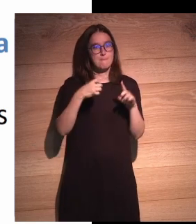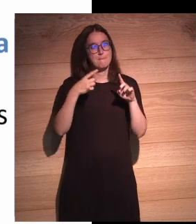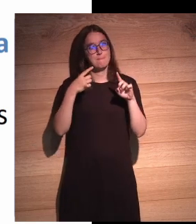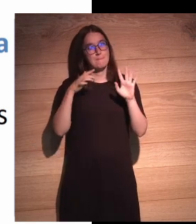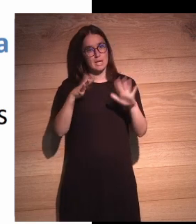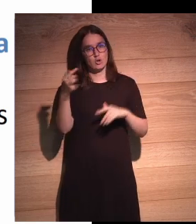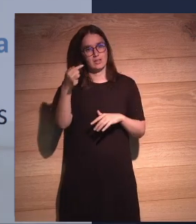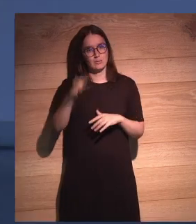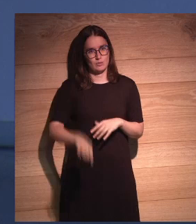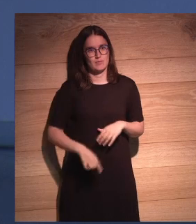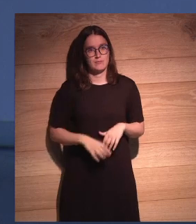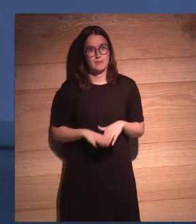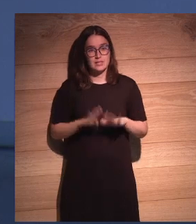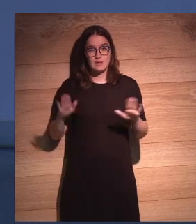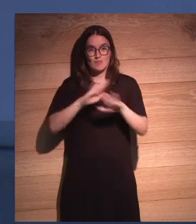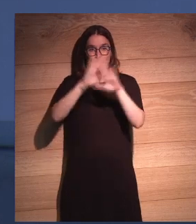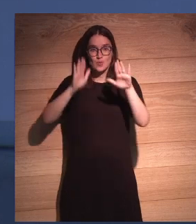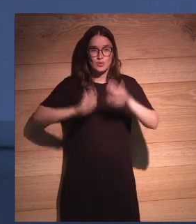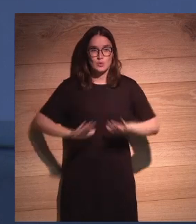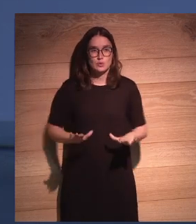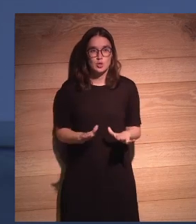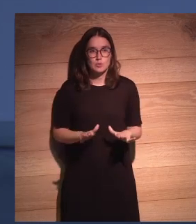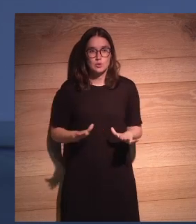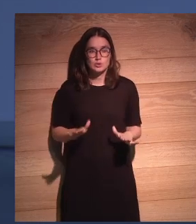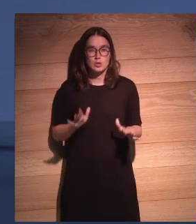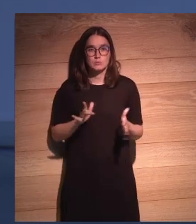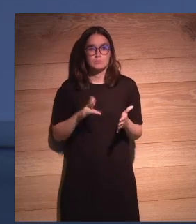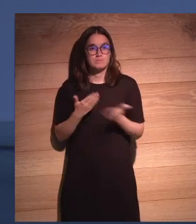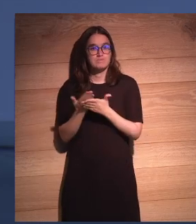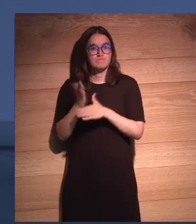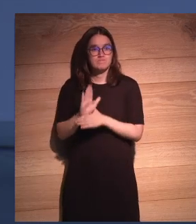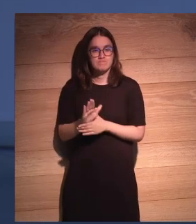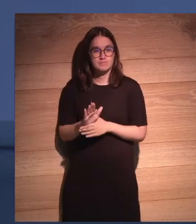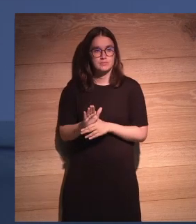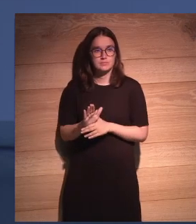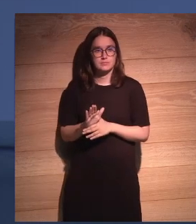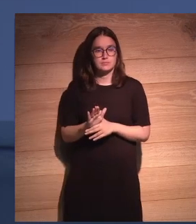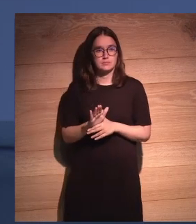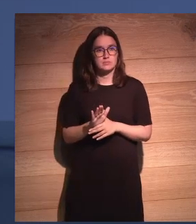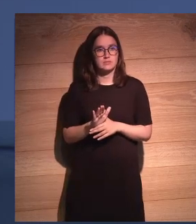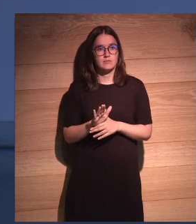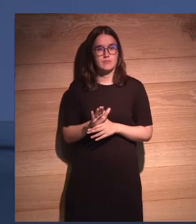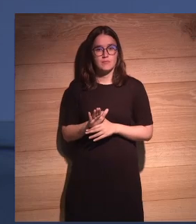inconvenientes. Y ya por último, hemos propuesto distintas